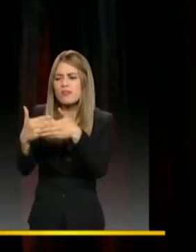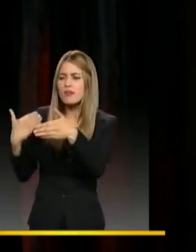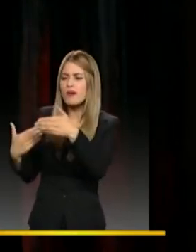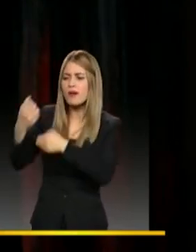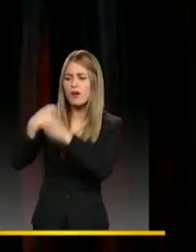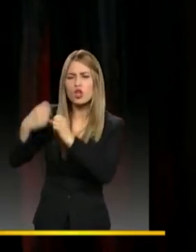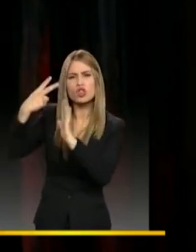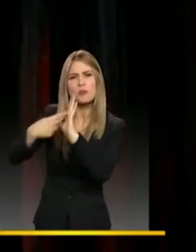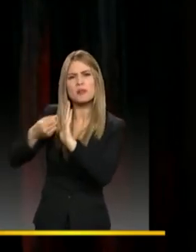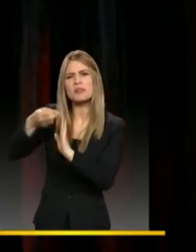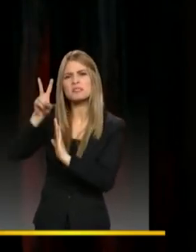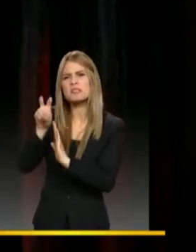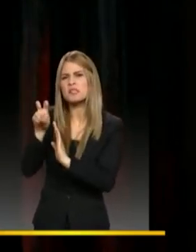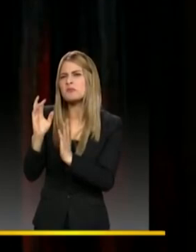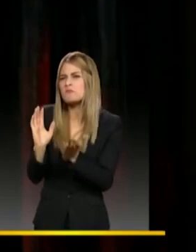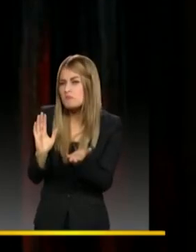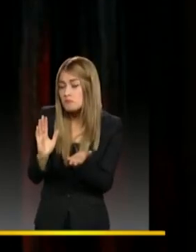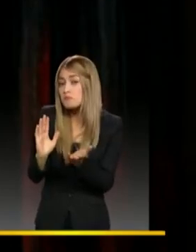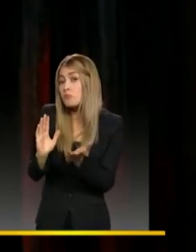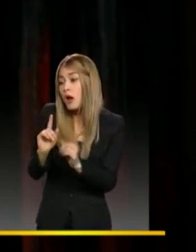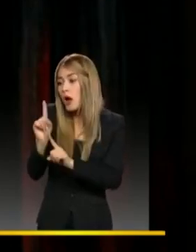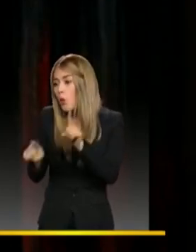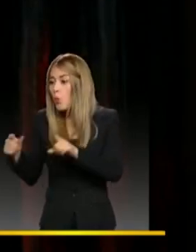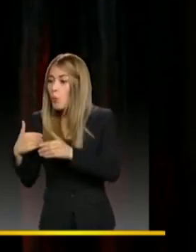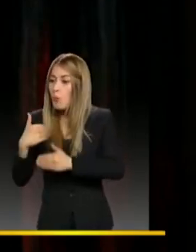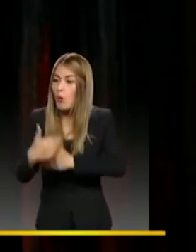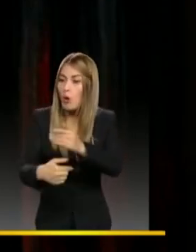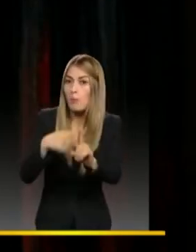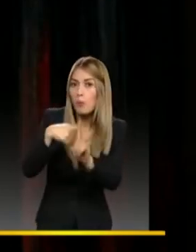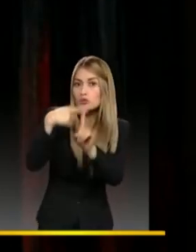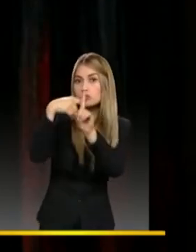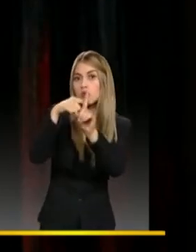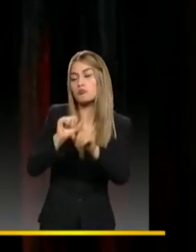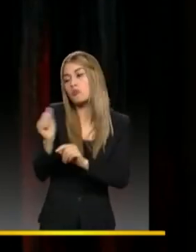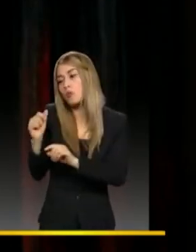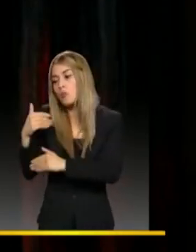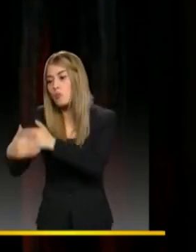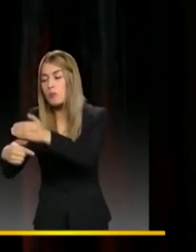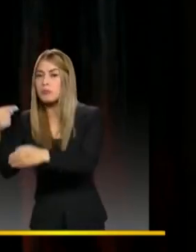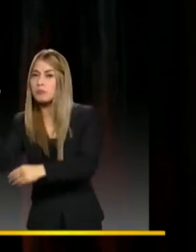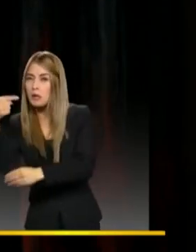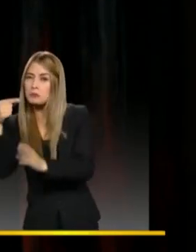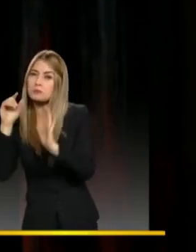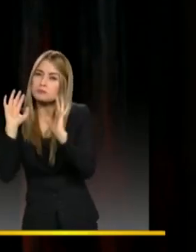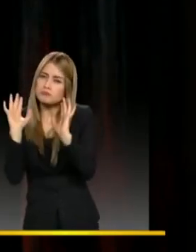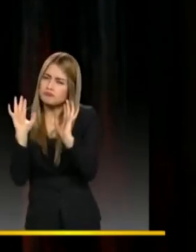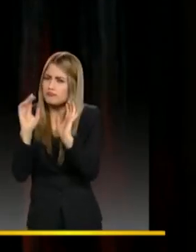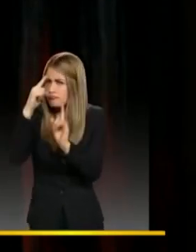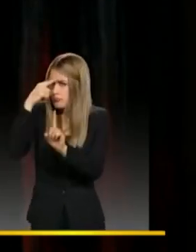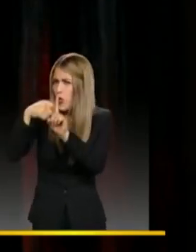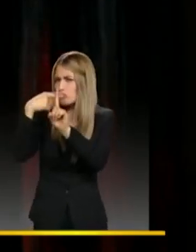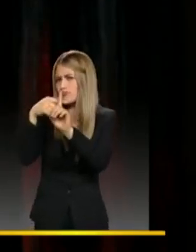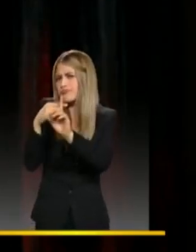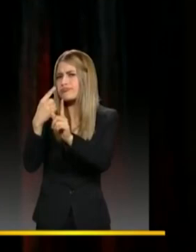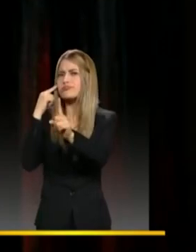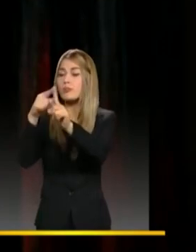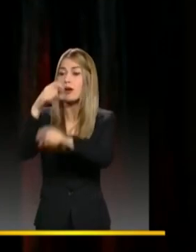y negativos, que nos debe servir para continuar avanzando en el 2018 hacia un mejor mañana para